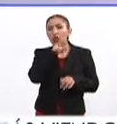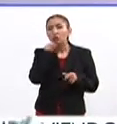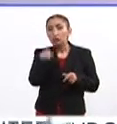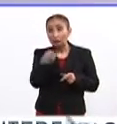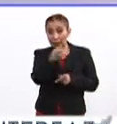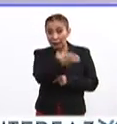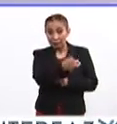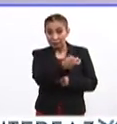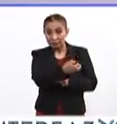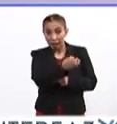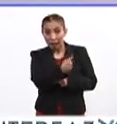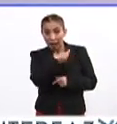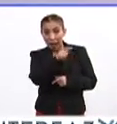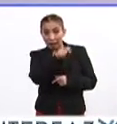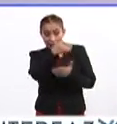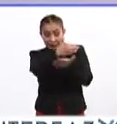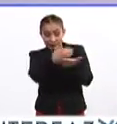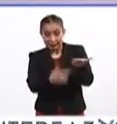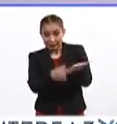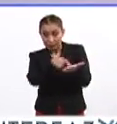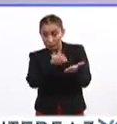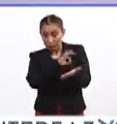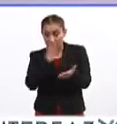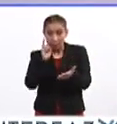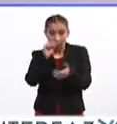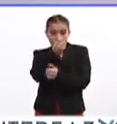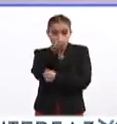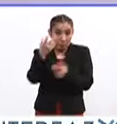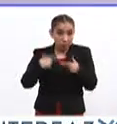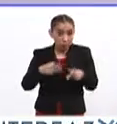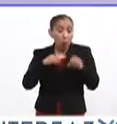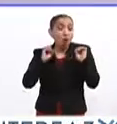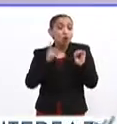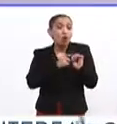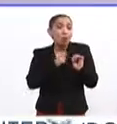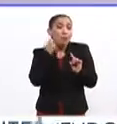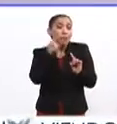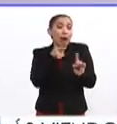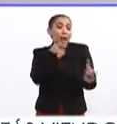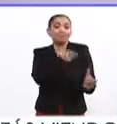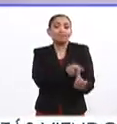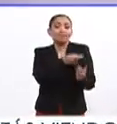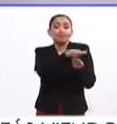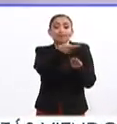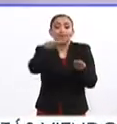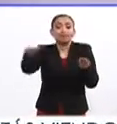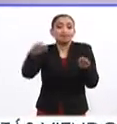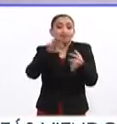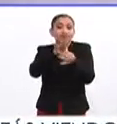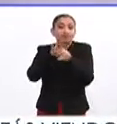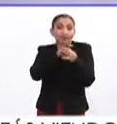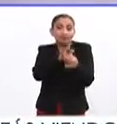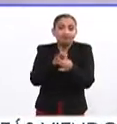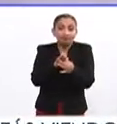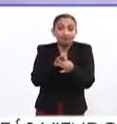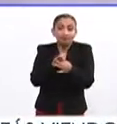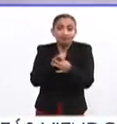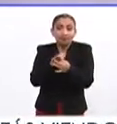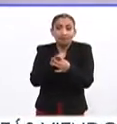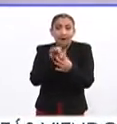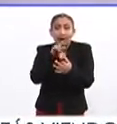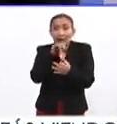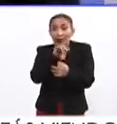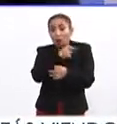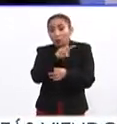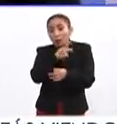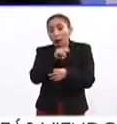si este atlas lo puede consultar cualquier persona o solamente está en coordinación con ustedes y la alcaldía